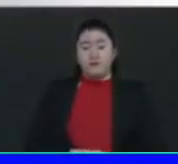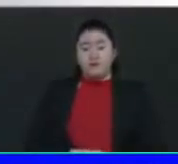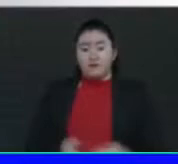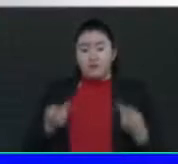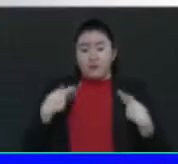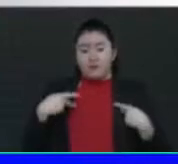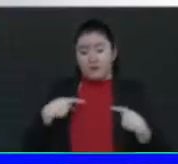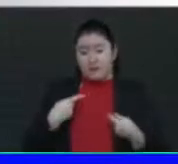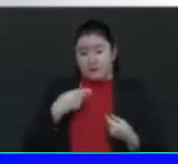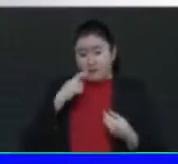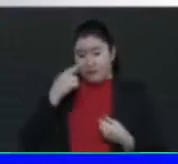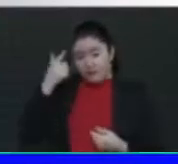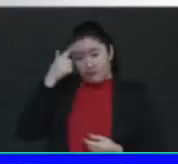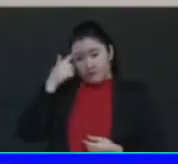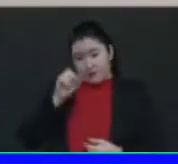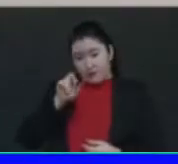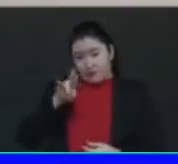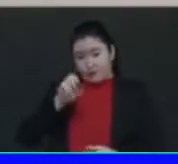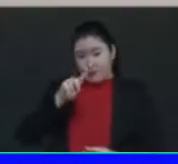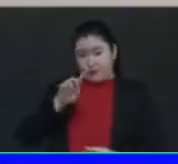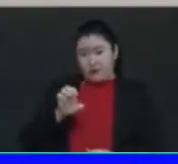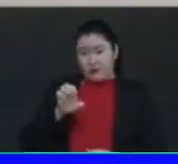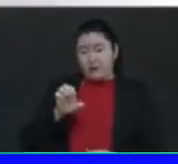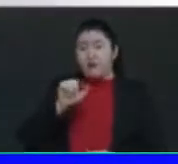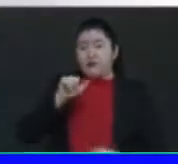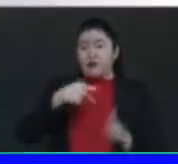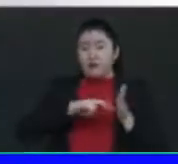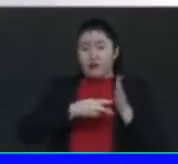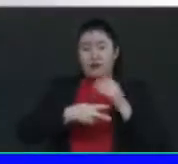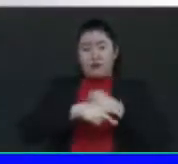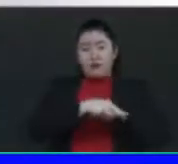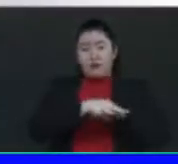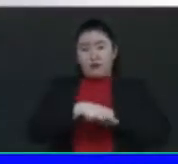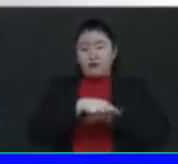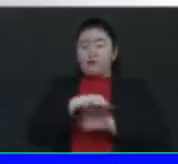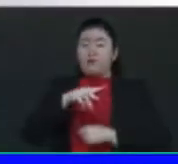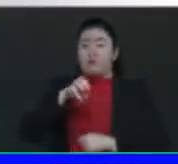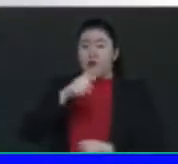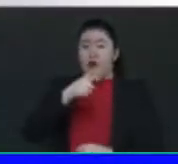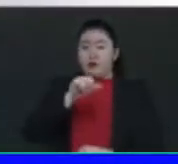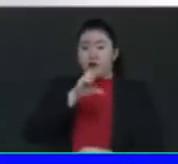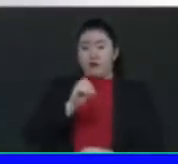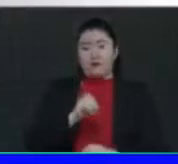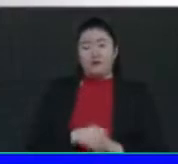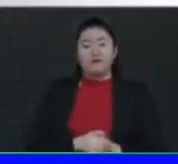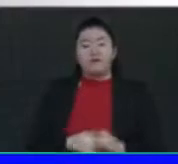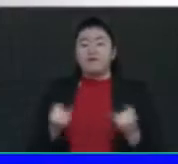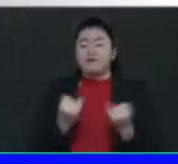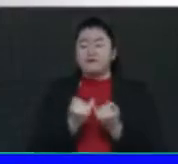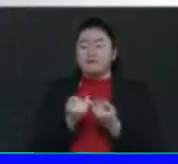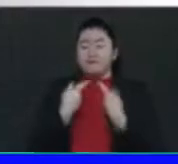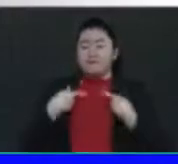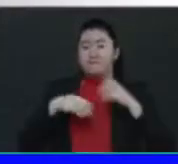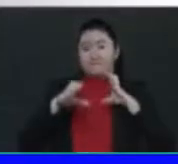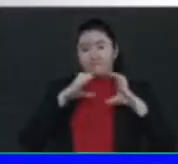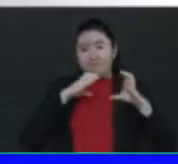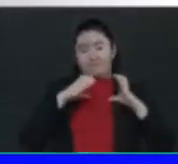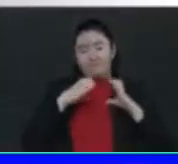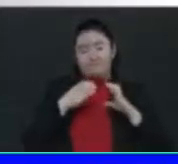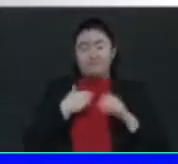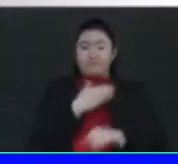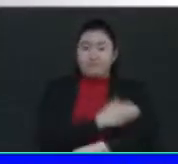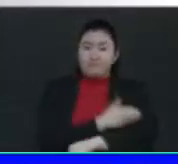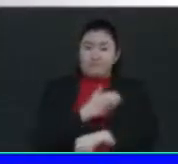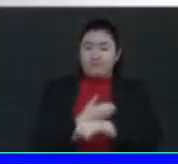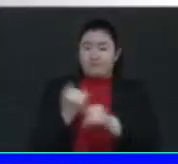DNB, ingeniera Milagro González. Saludamos con mucho gusto a los representantes de medios de comunicación y a todas las